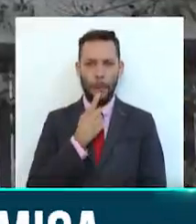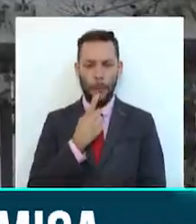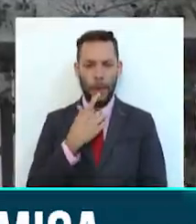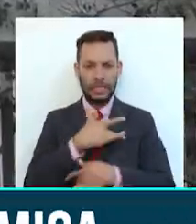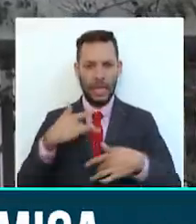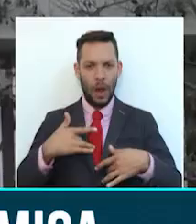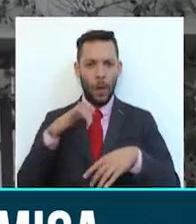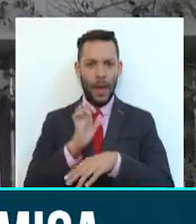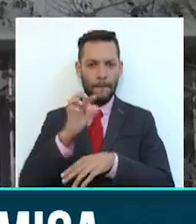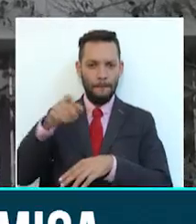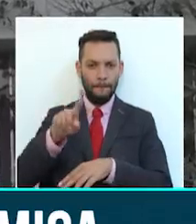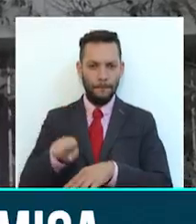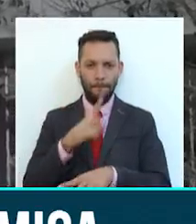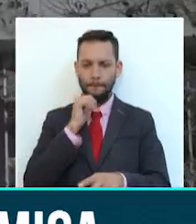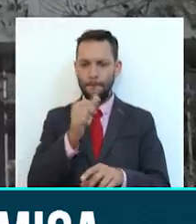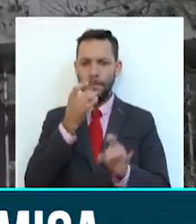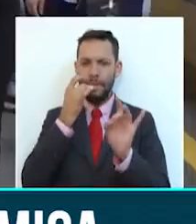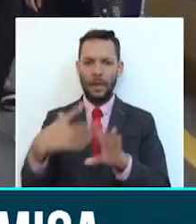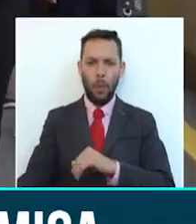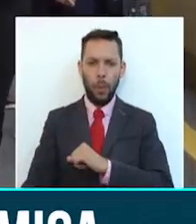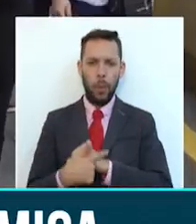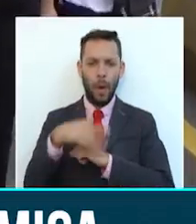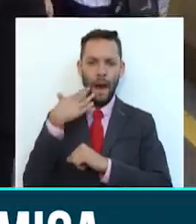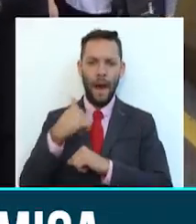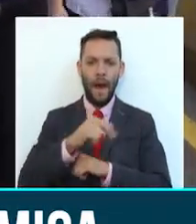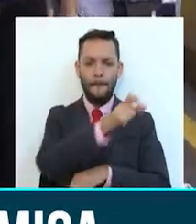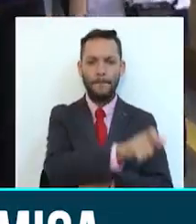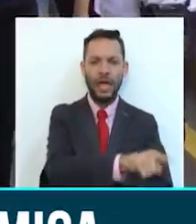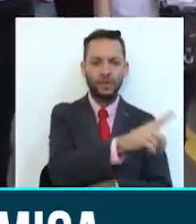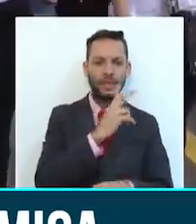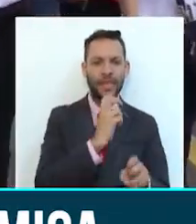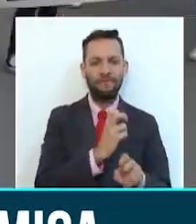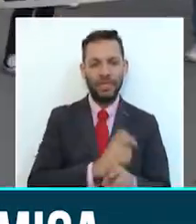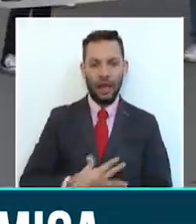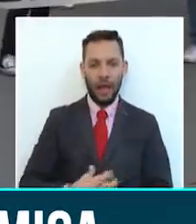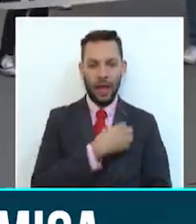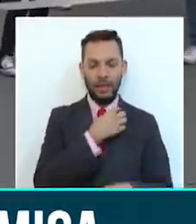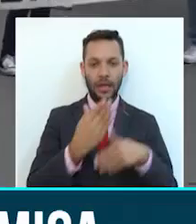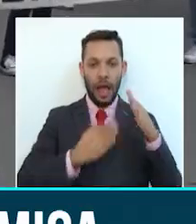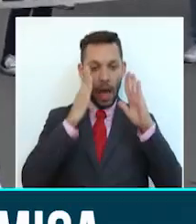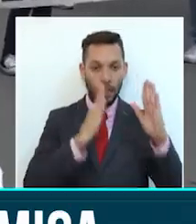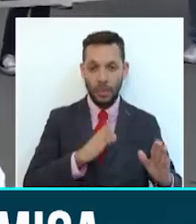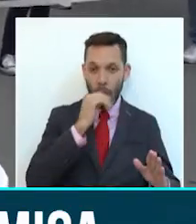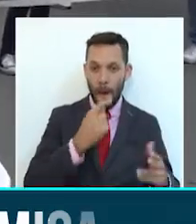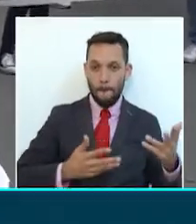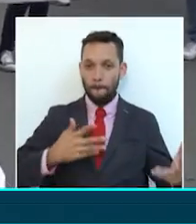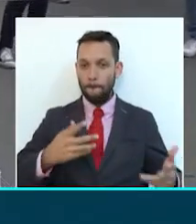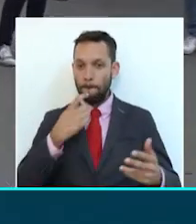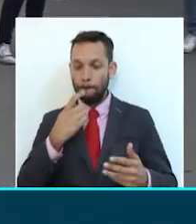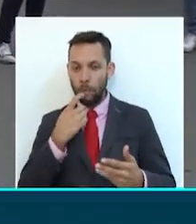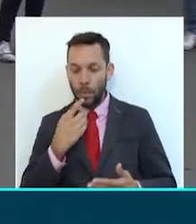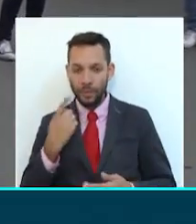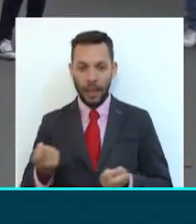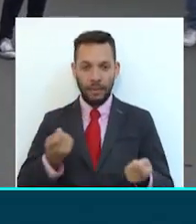Cosmitet también es una forma de violencia, en especial con los pacientes que tienen cáncer. Por cuanto Oncólogos de